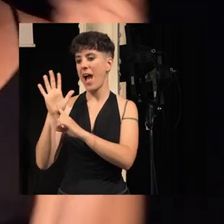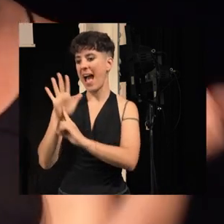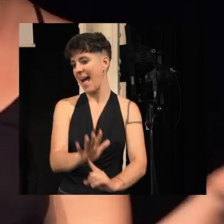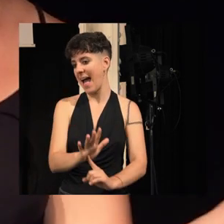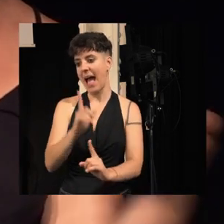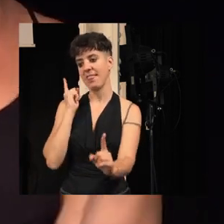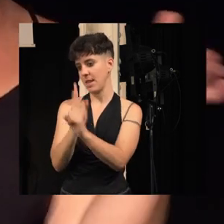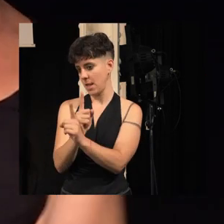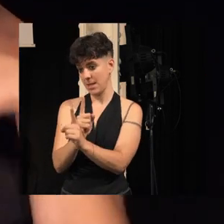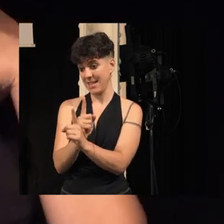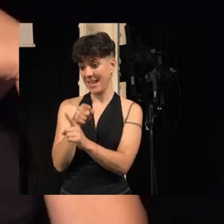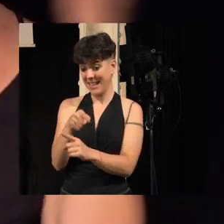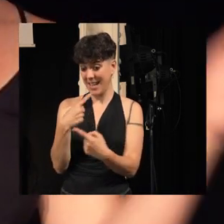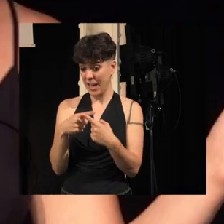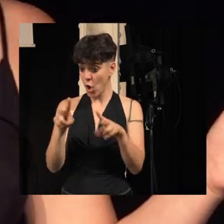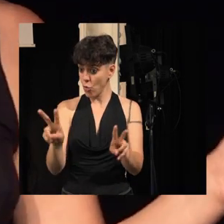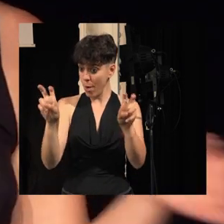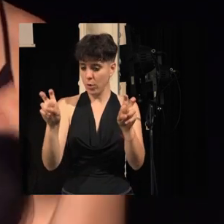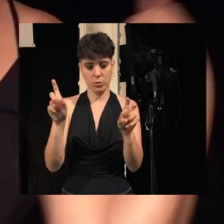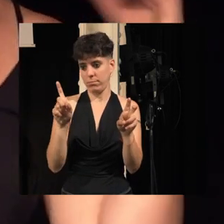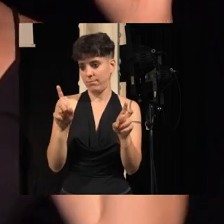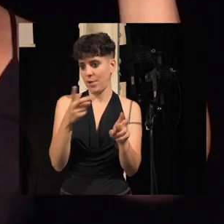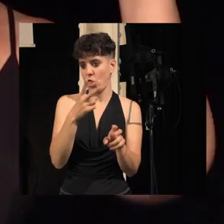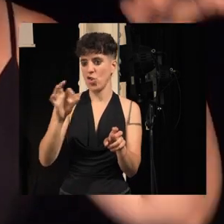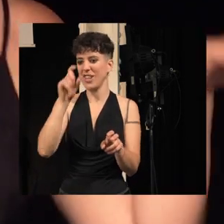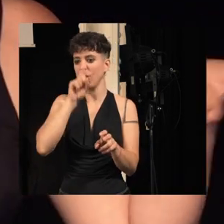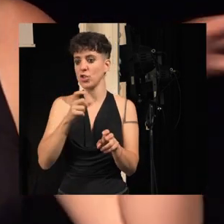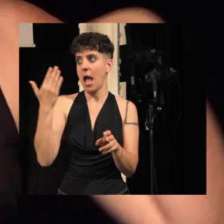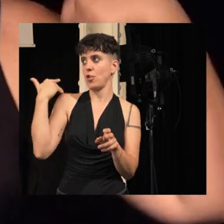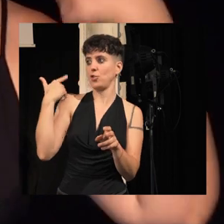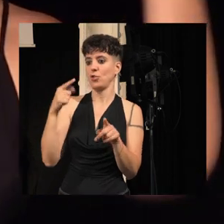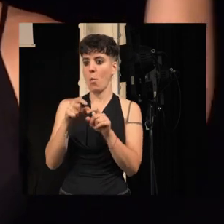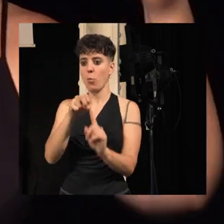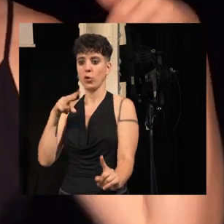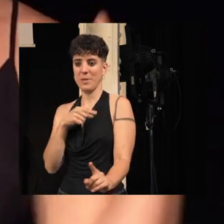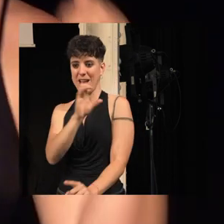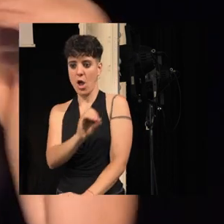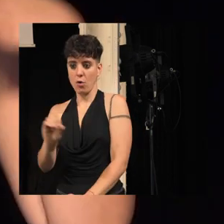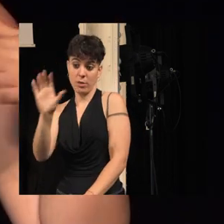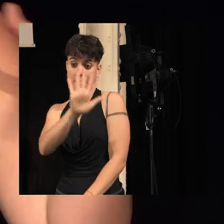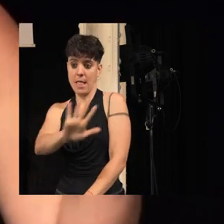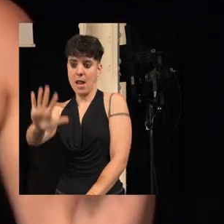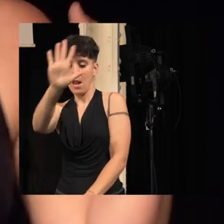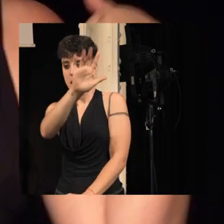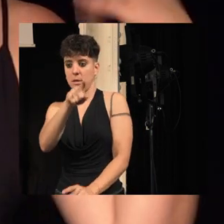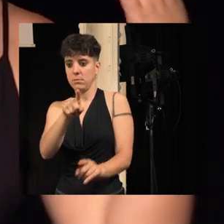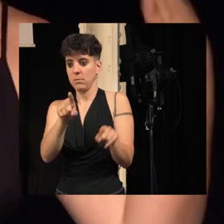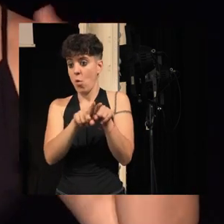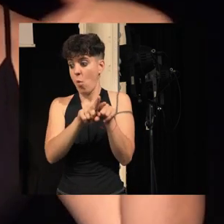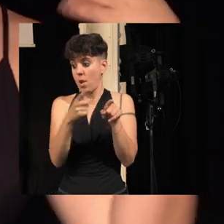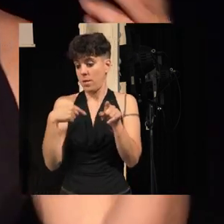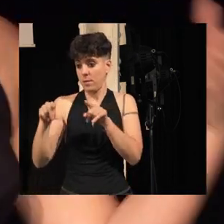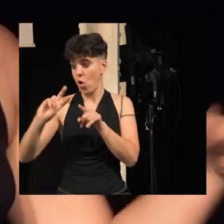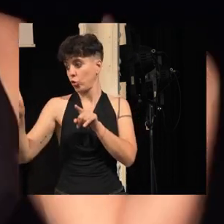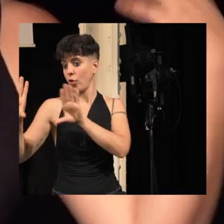sea nuevo, porque tiene los mismos 200 años, ¿no? Si lo vemos desde una óptica occidental, tiene los mismos 200 años que el otro feminismo, ¿no?